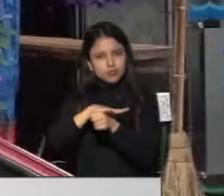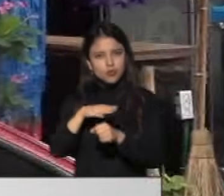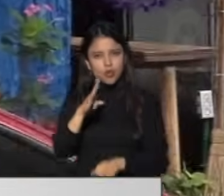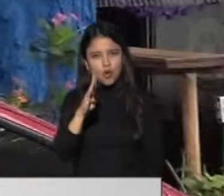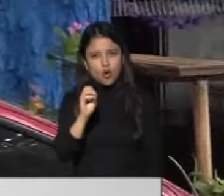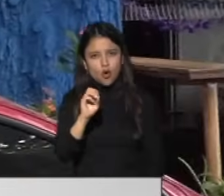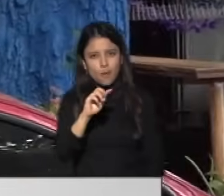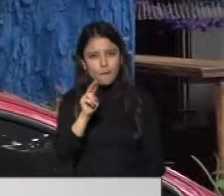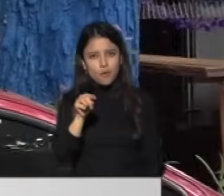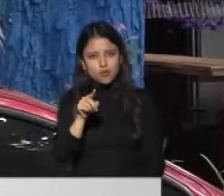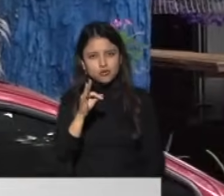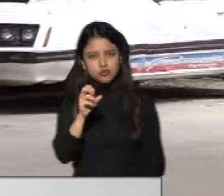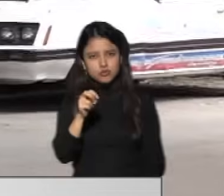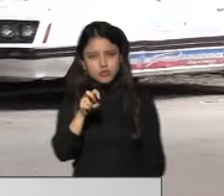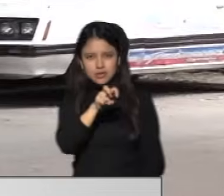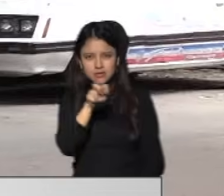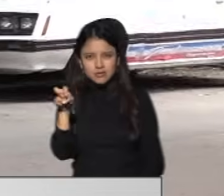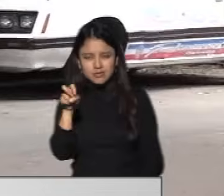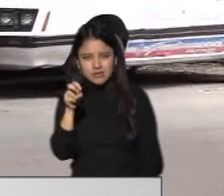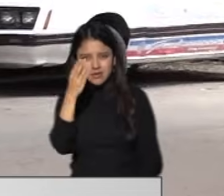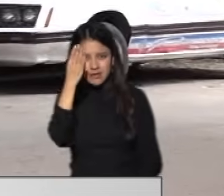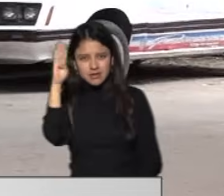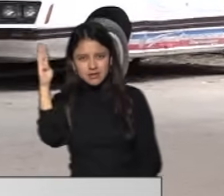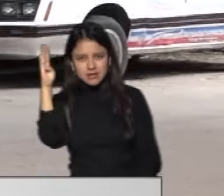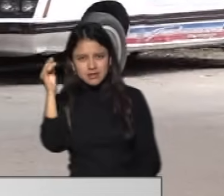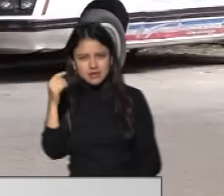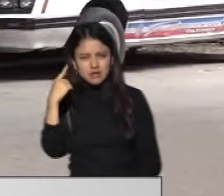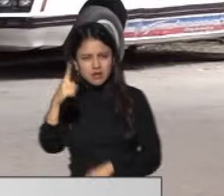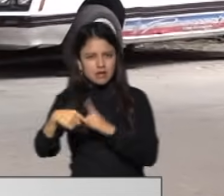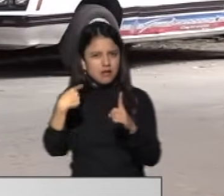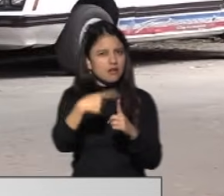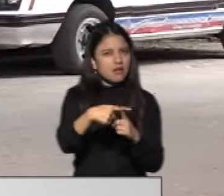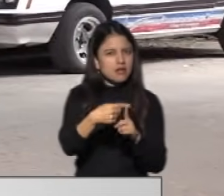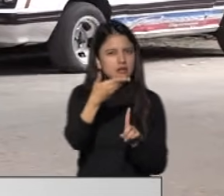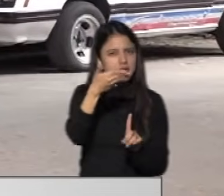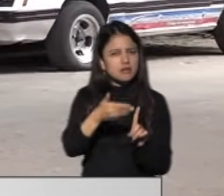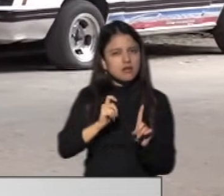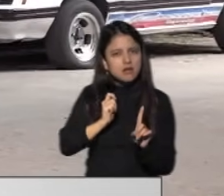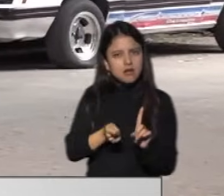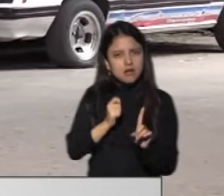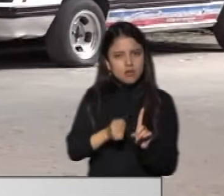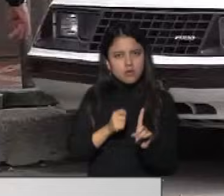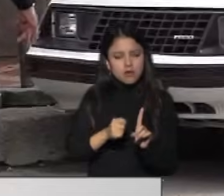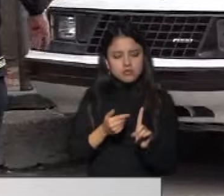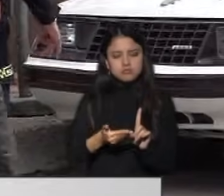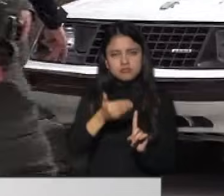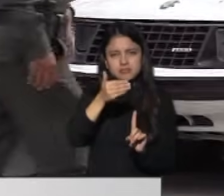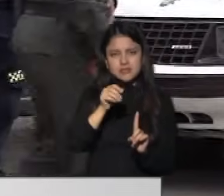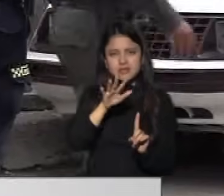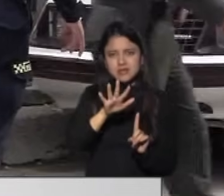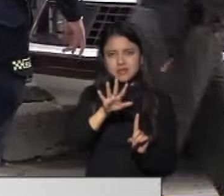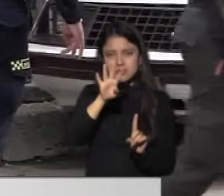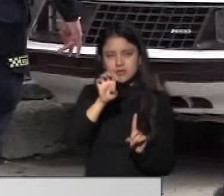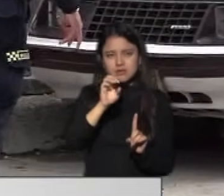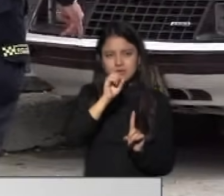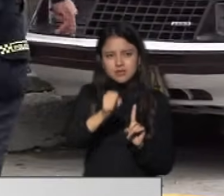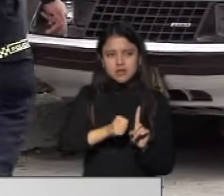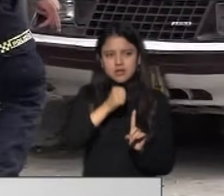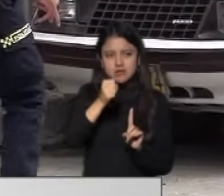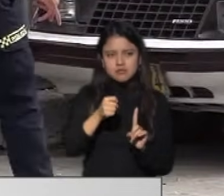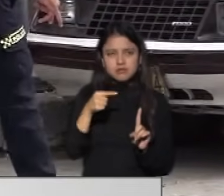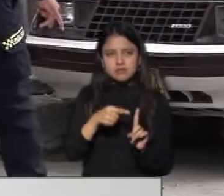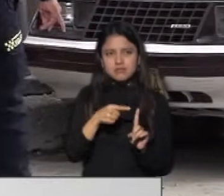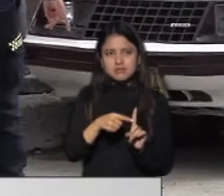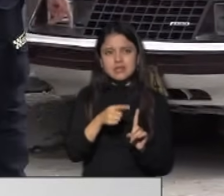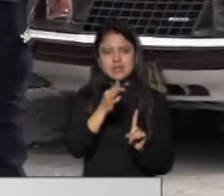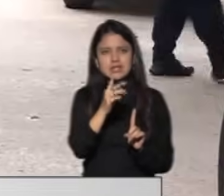norte de Barranquilla. El atentado fue contra el abogado Ismael Caballero Trillos, de 59 años de edad, quien había llegado